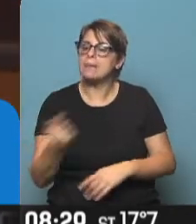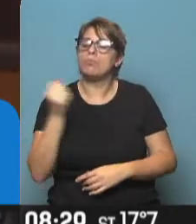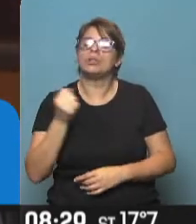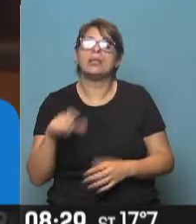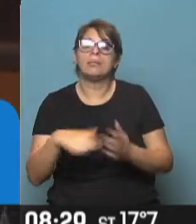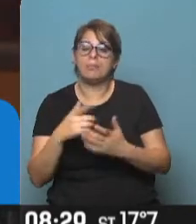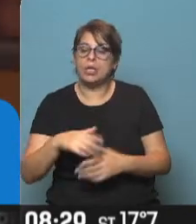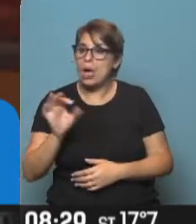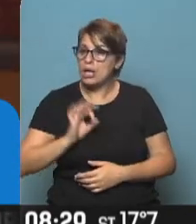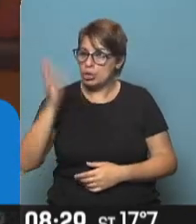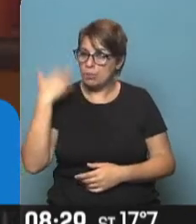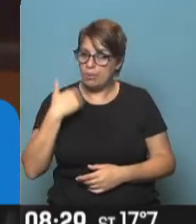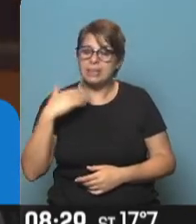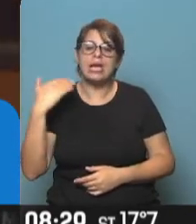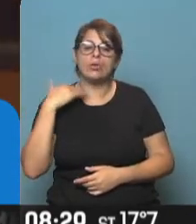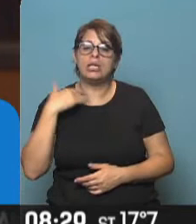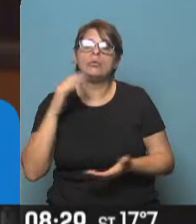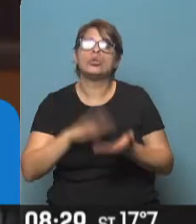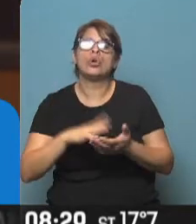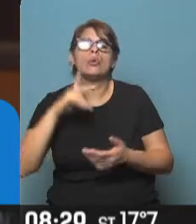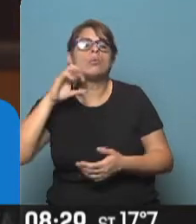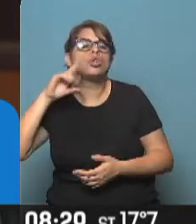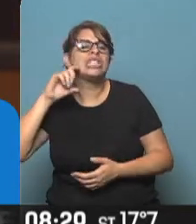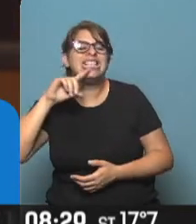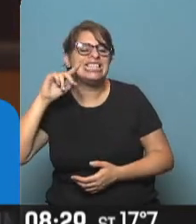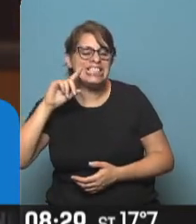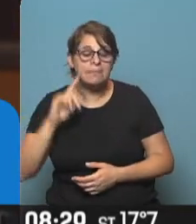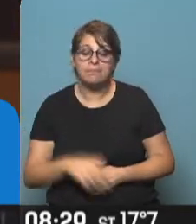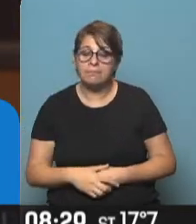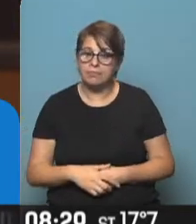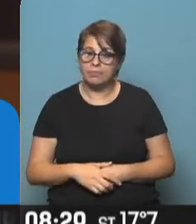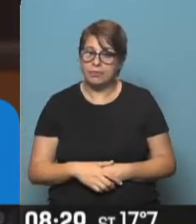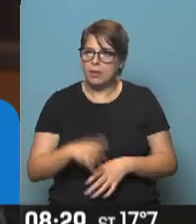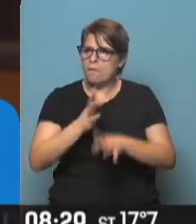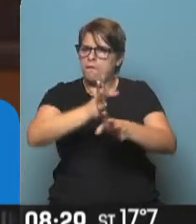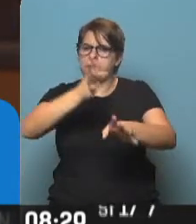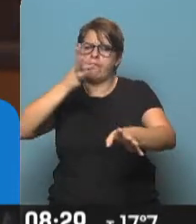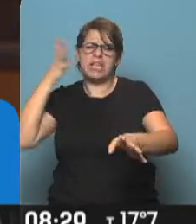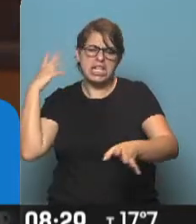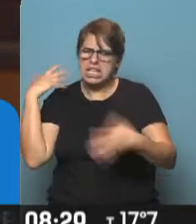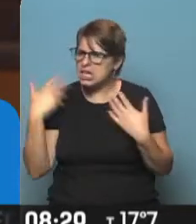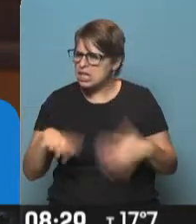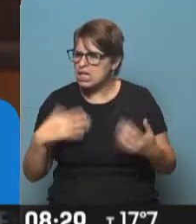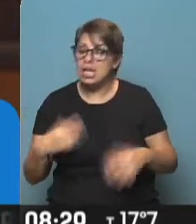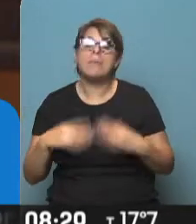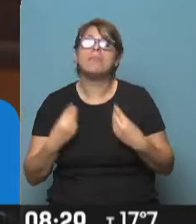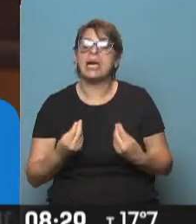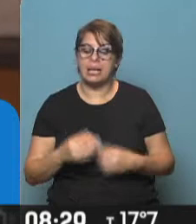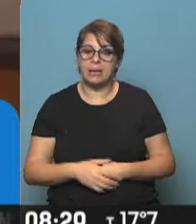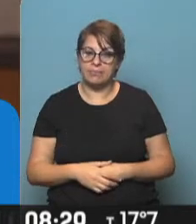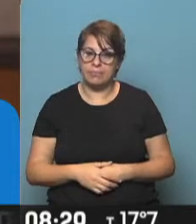salió el año pasado un libro sobre bochini y era cola una cola larguísima para que